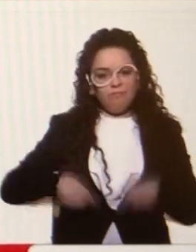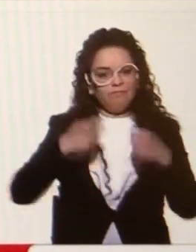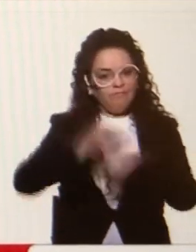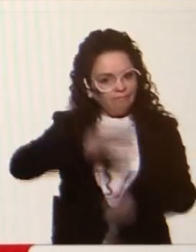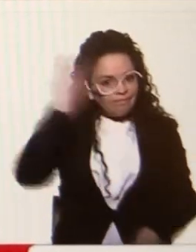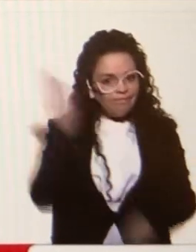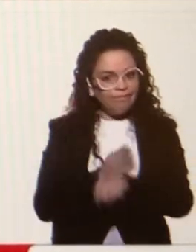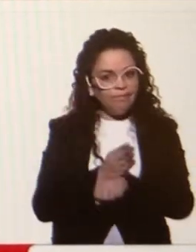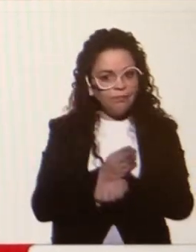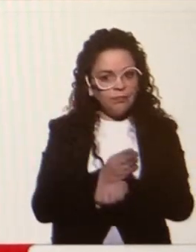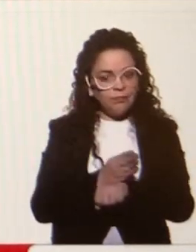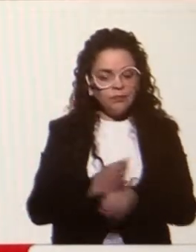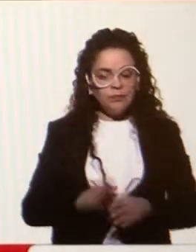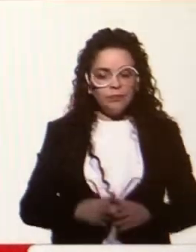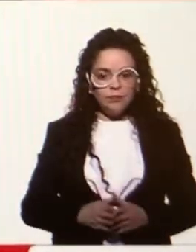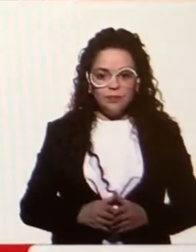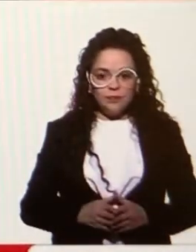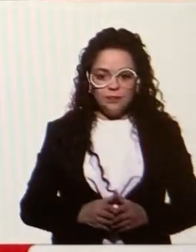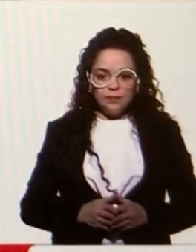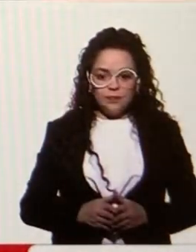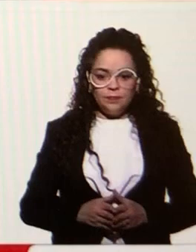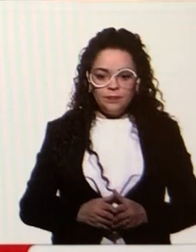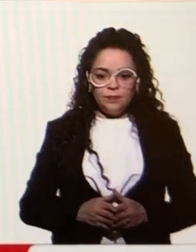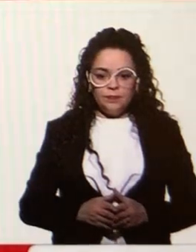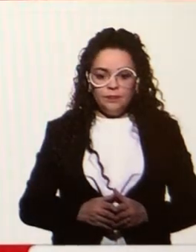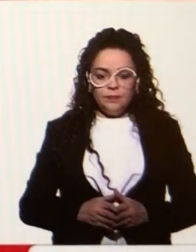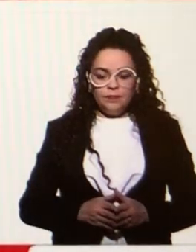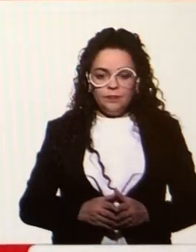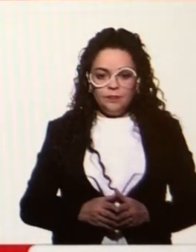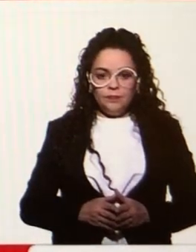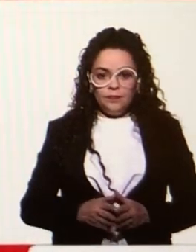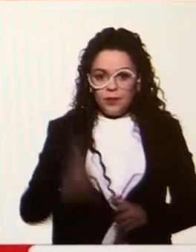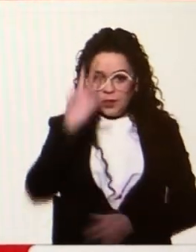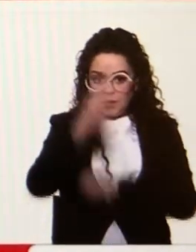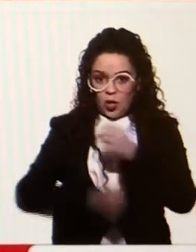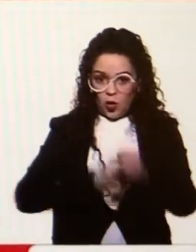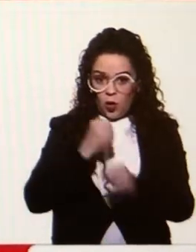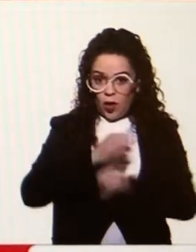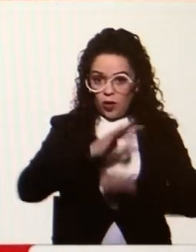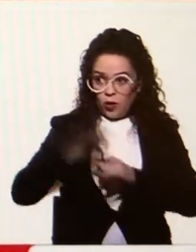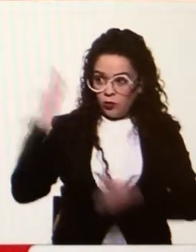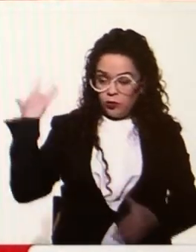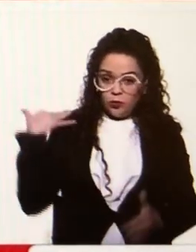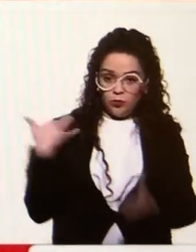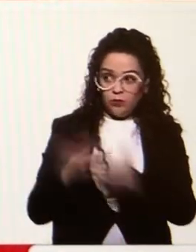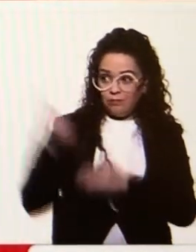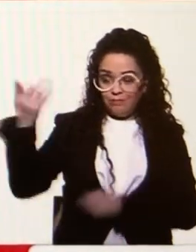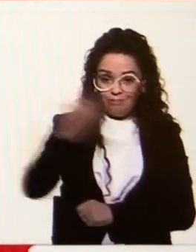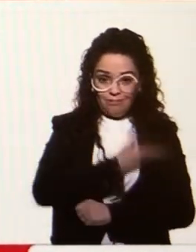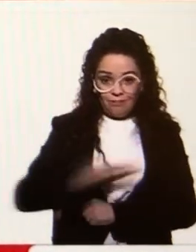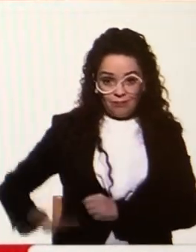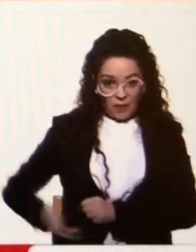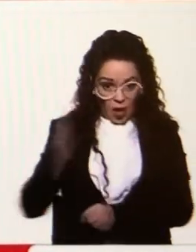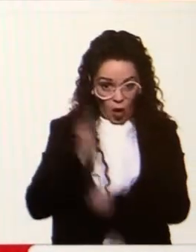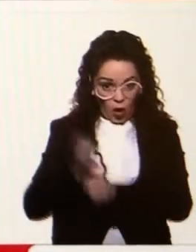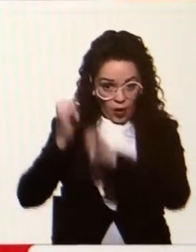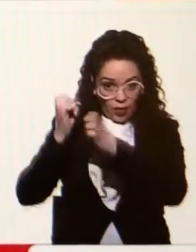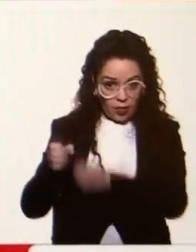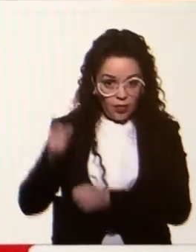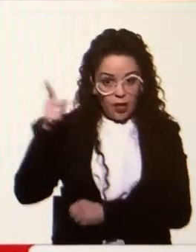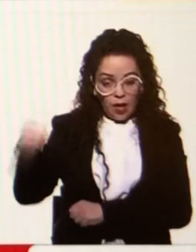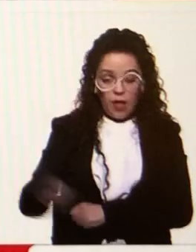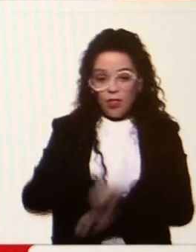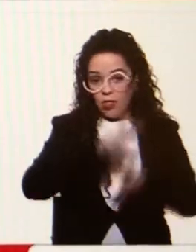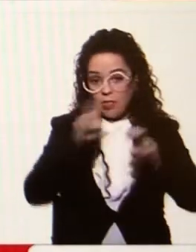hay militares que están tras las rejas pero más sin embargo el presidente hace mención que